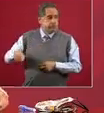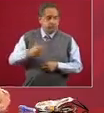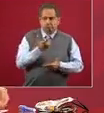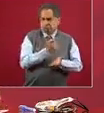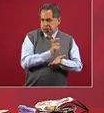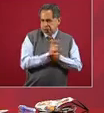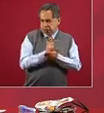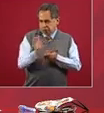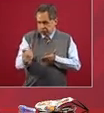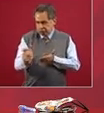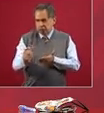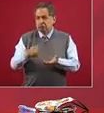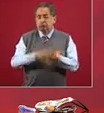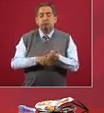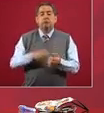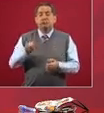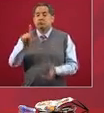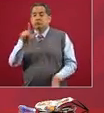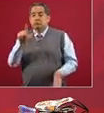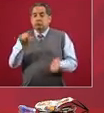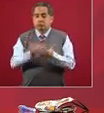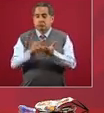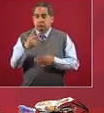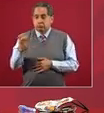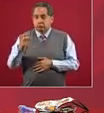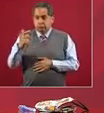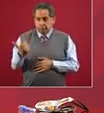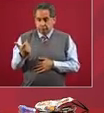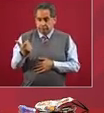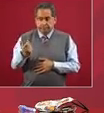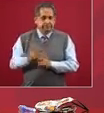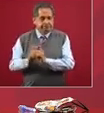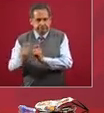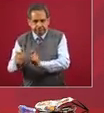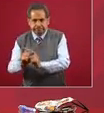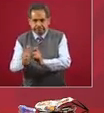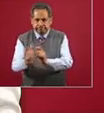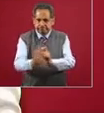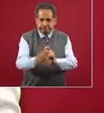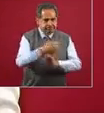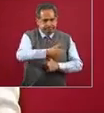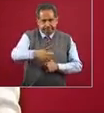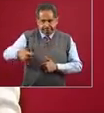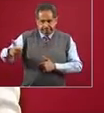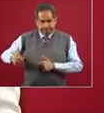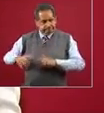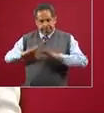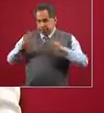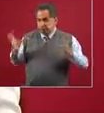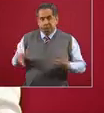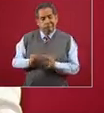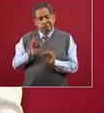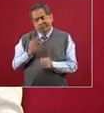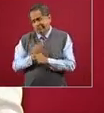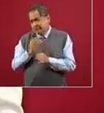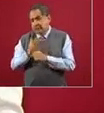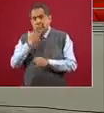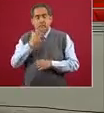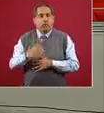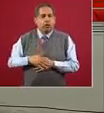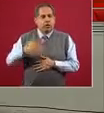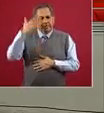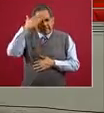de 7,200 pesos, que en este momento es fundamental. Hemos dicho que